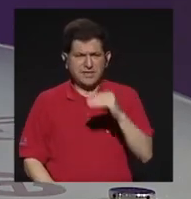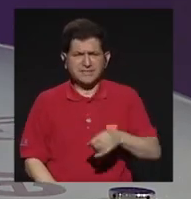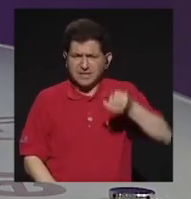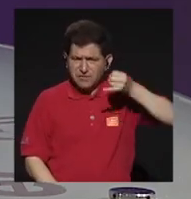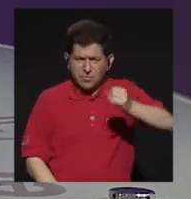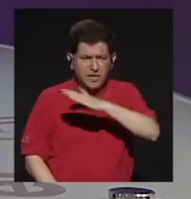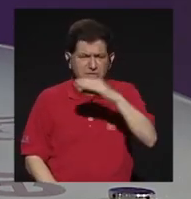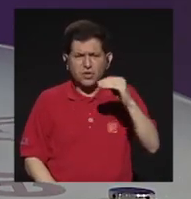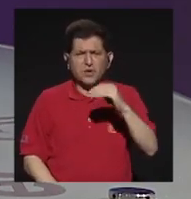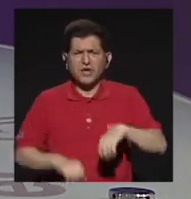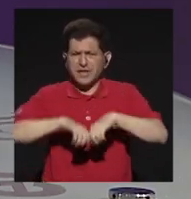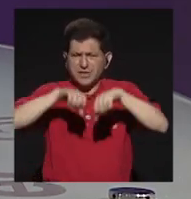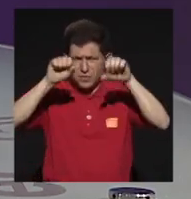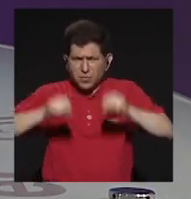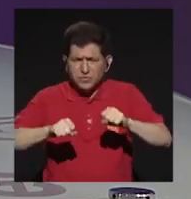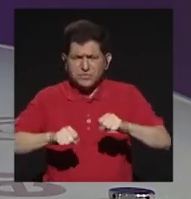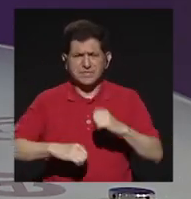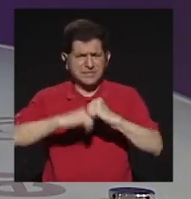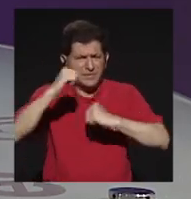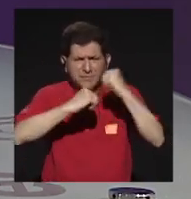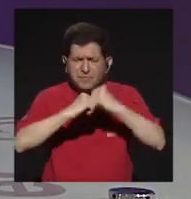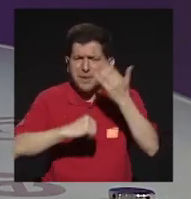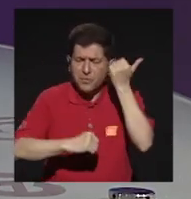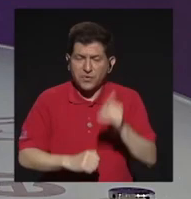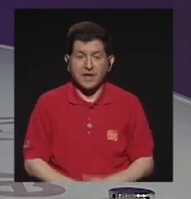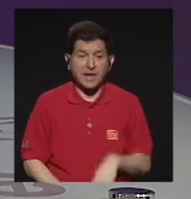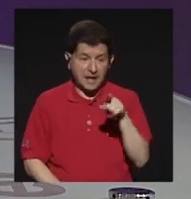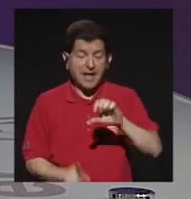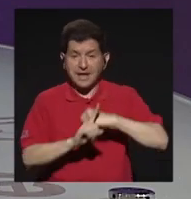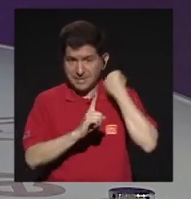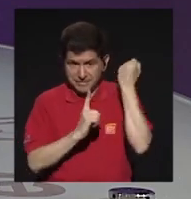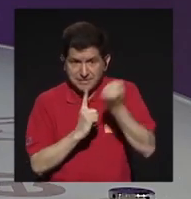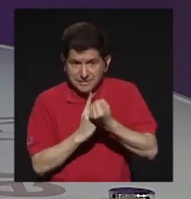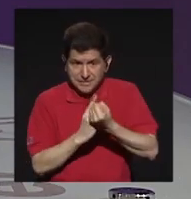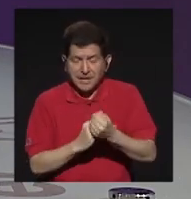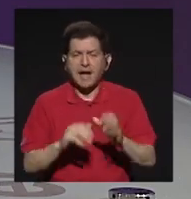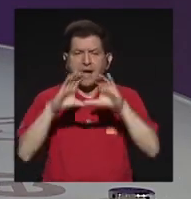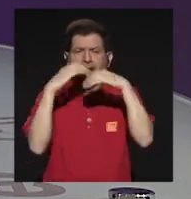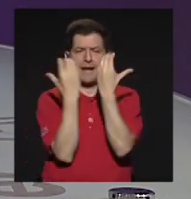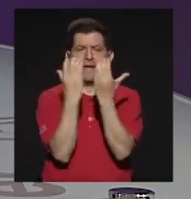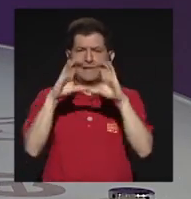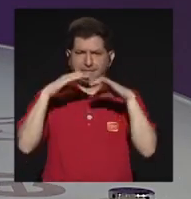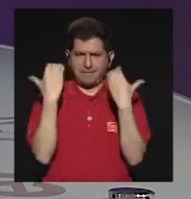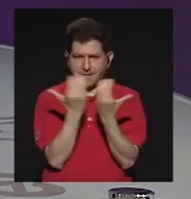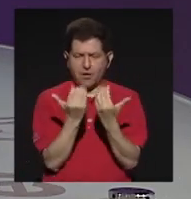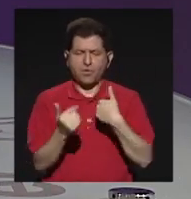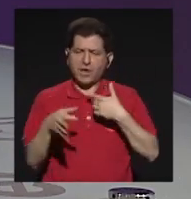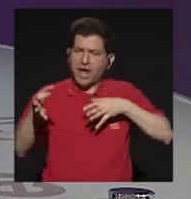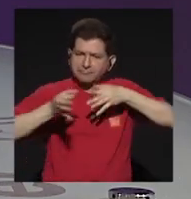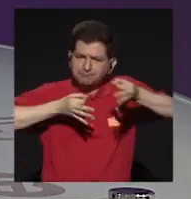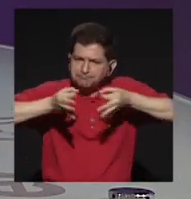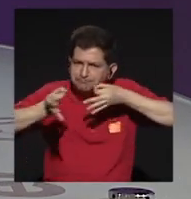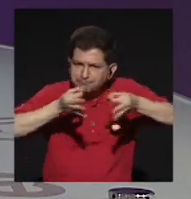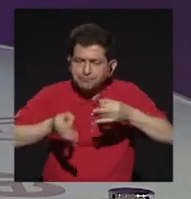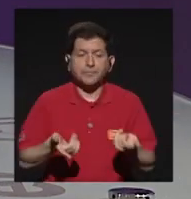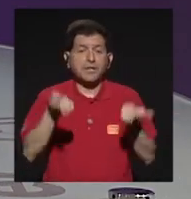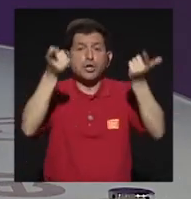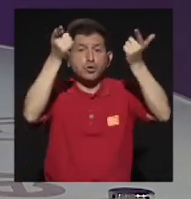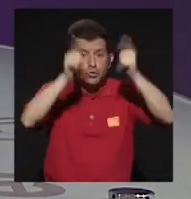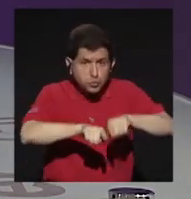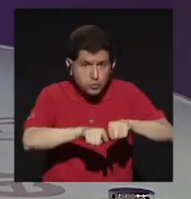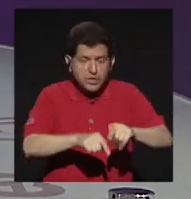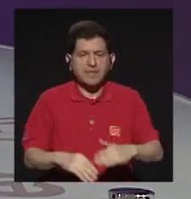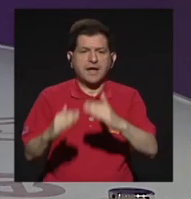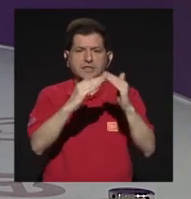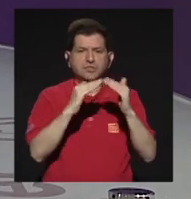feminicidio sexual sistémico es una categoría que me permitió a mí explicar lo que sucedía en